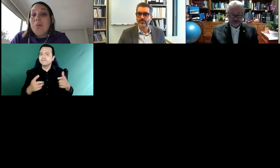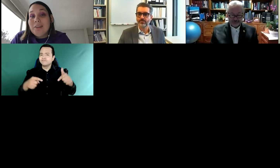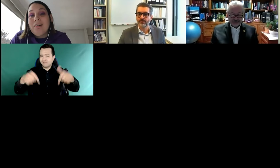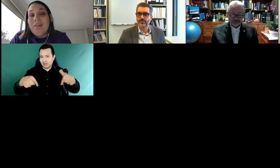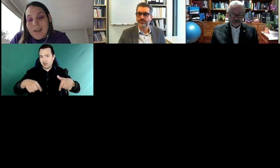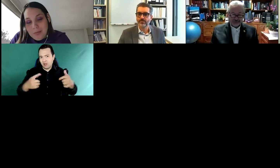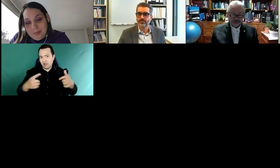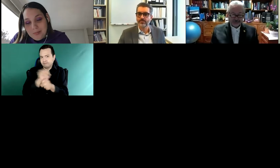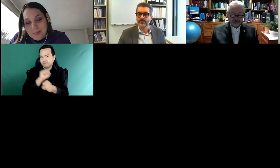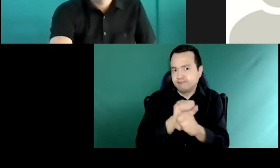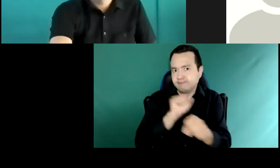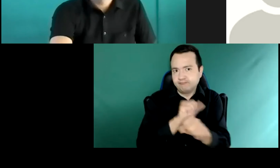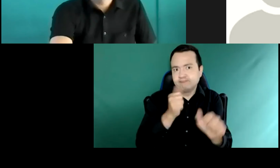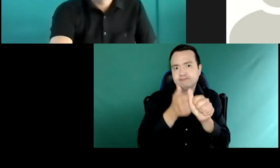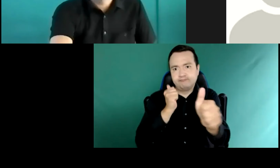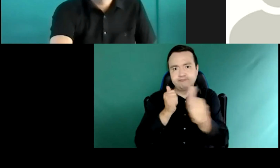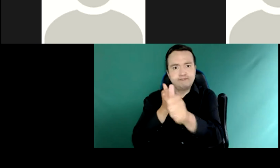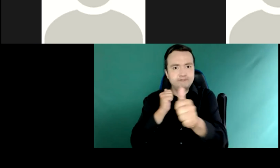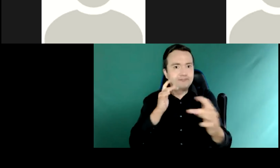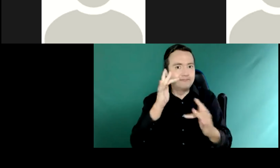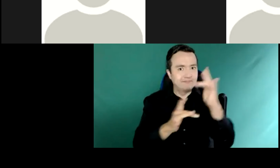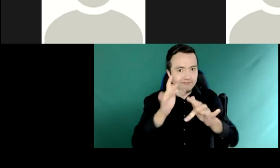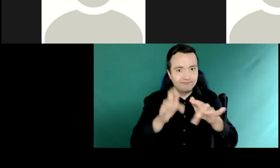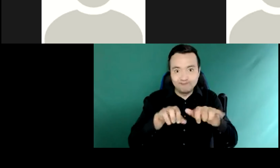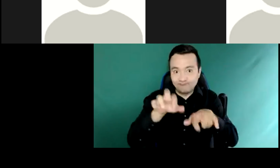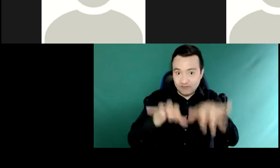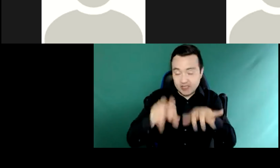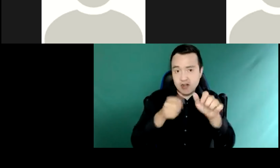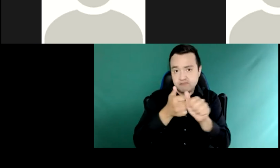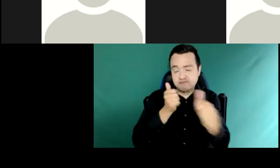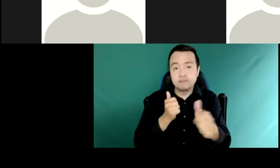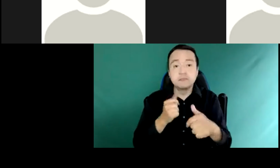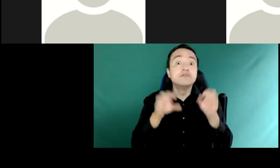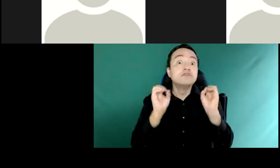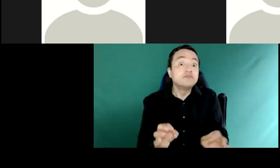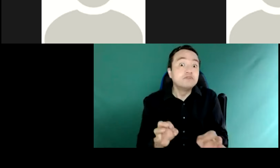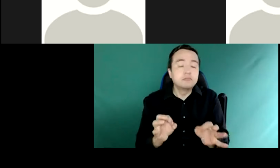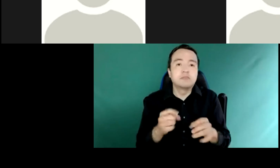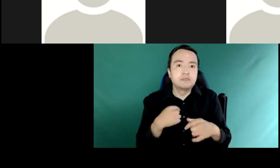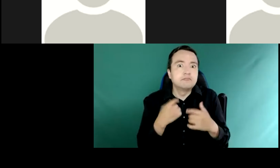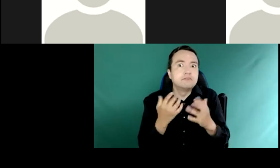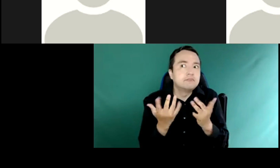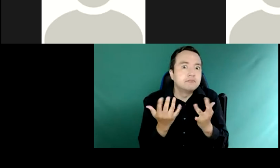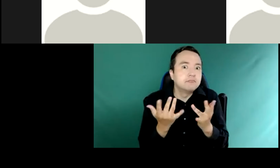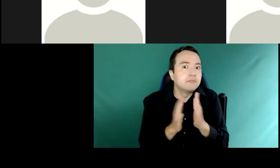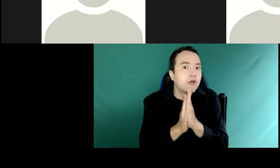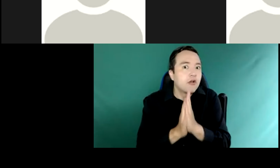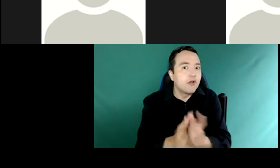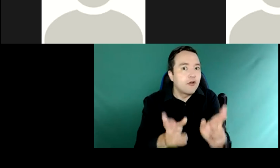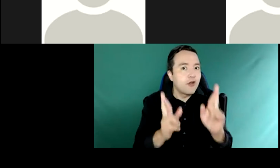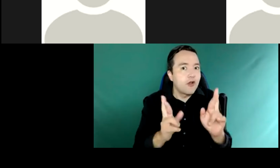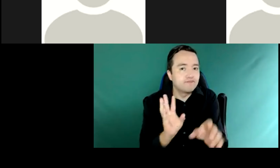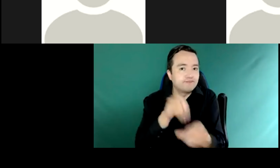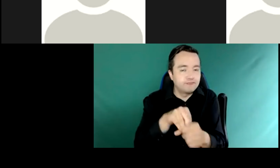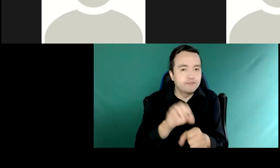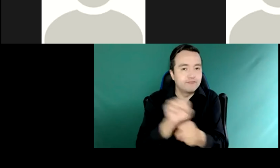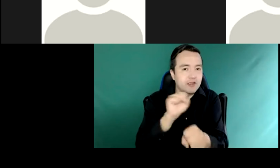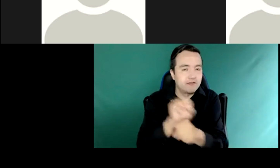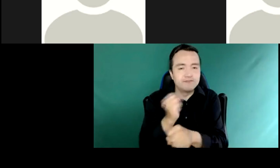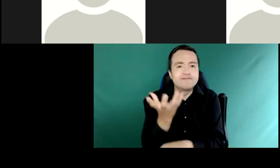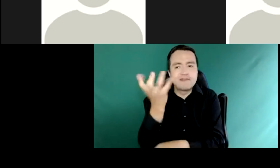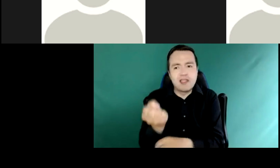poder trabajar. Participo en una fundación que originalmente se dedica a promover la inclusión de